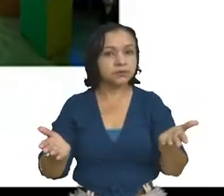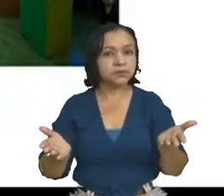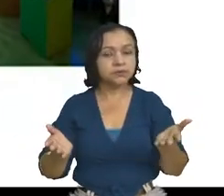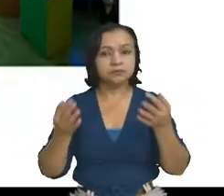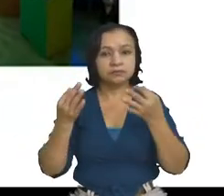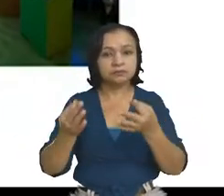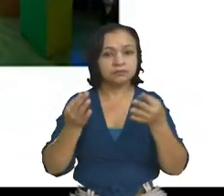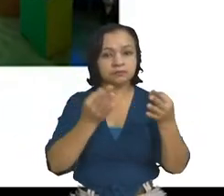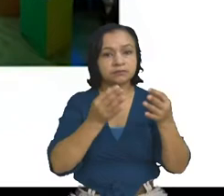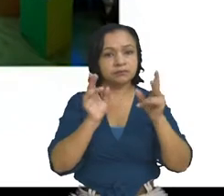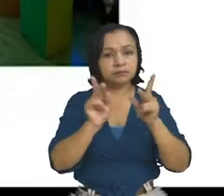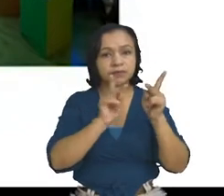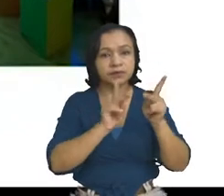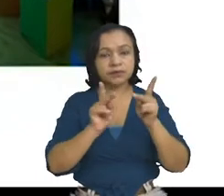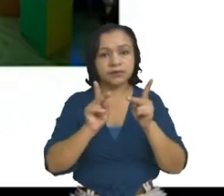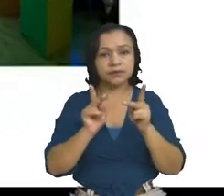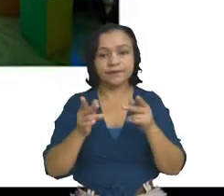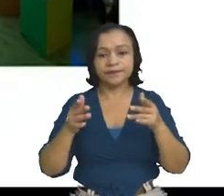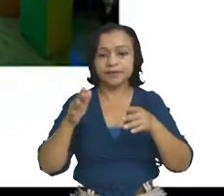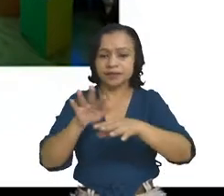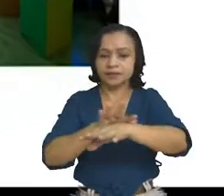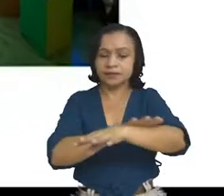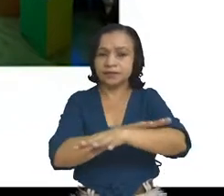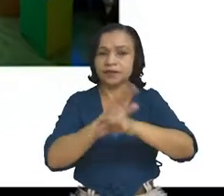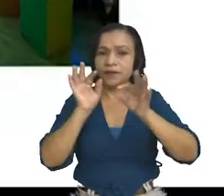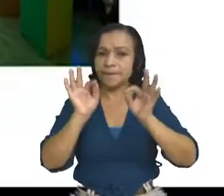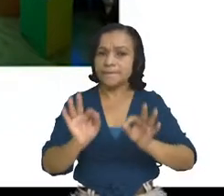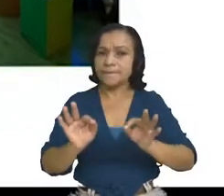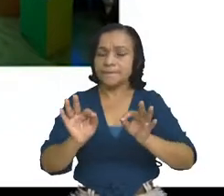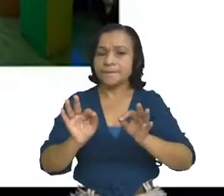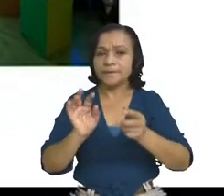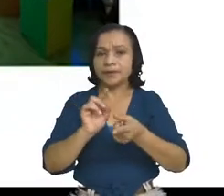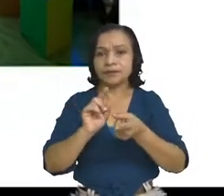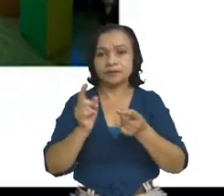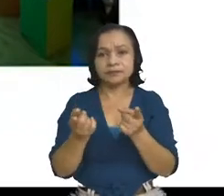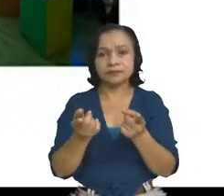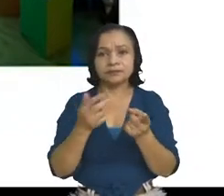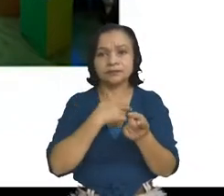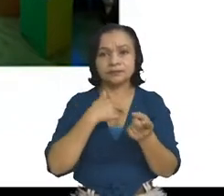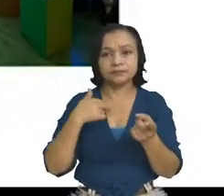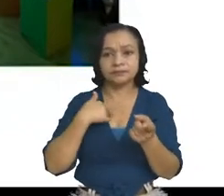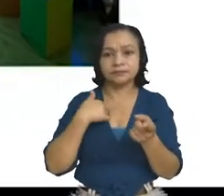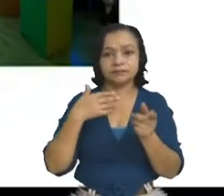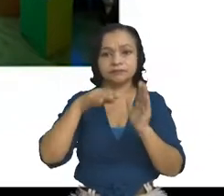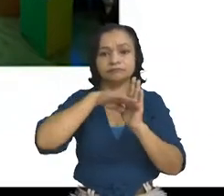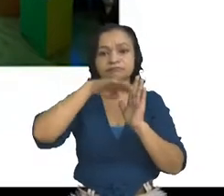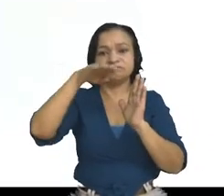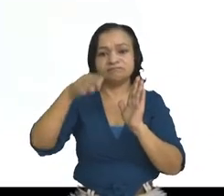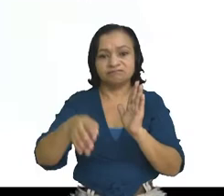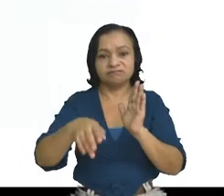y de que realmente la gente se sienta en una recuperación total. No solamente tiene que ser la cama,